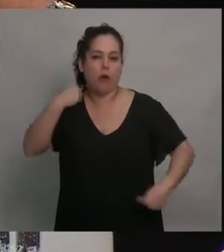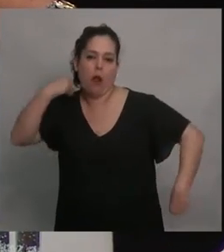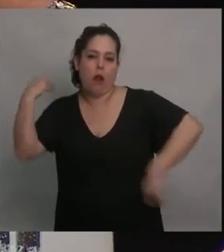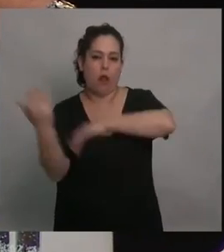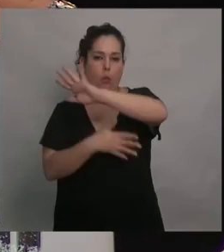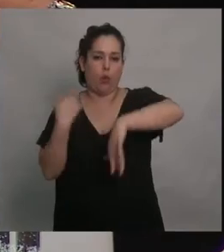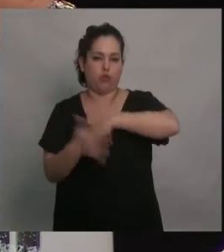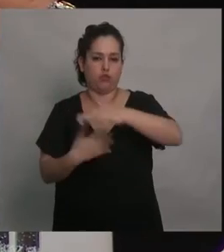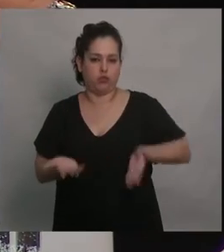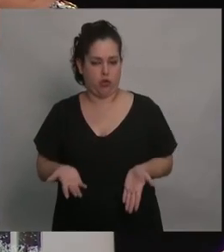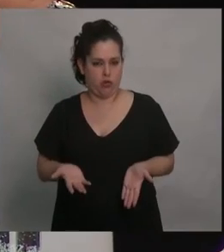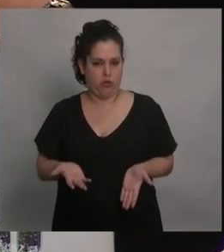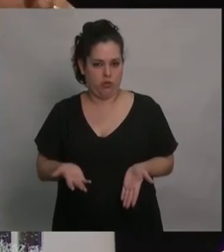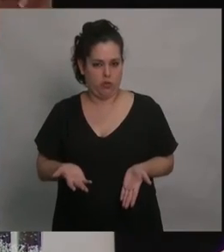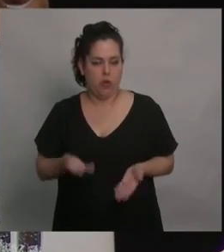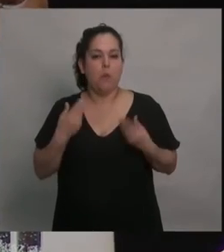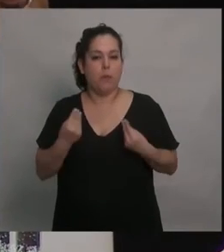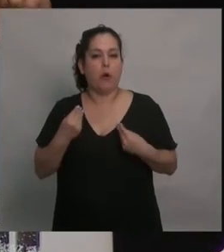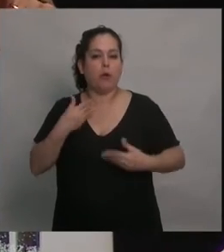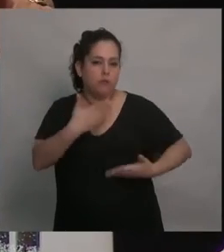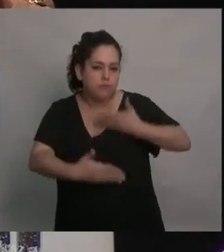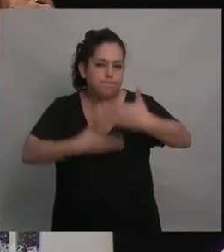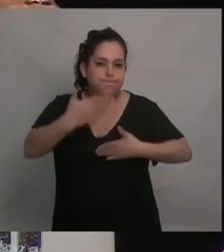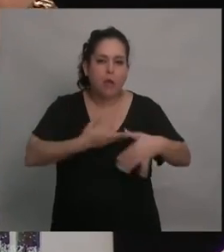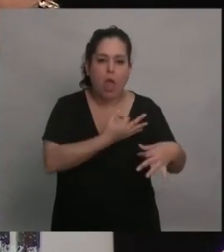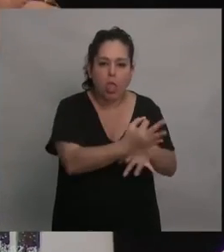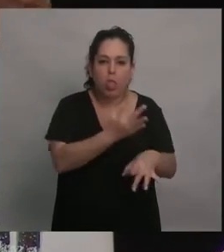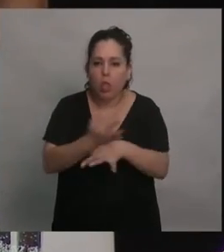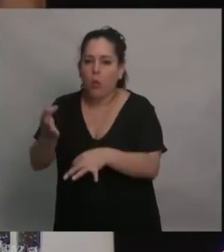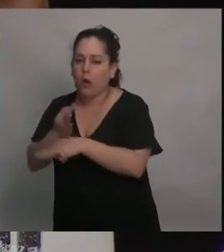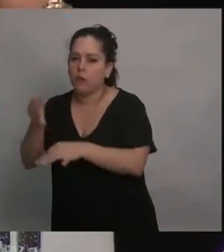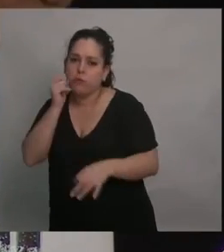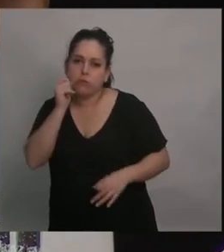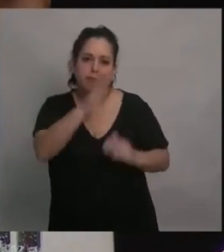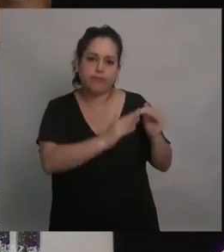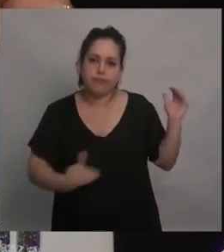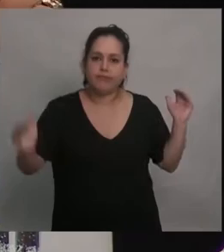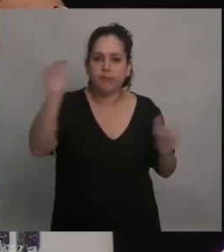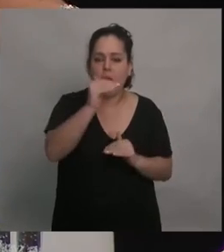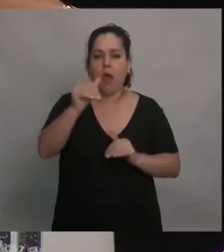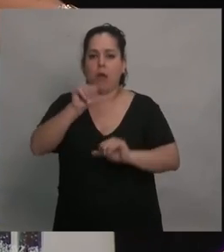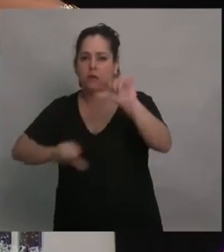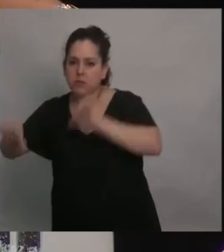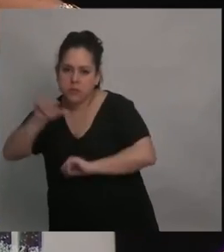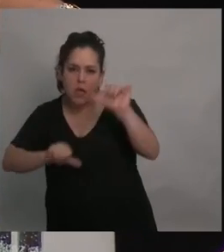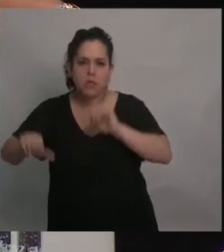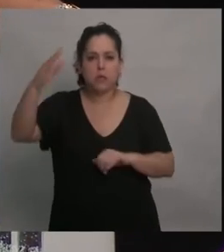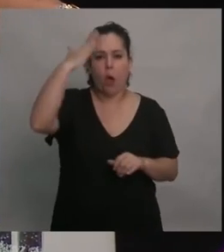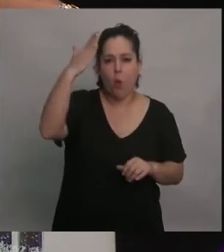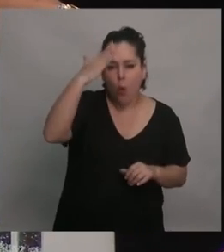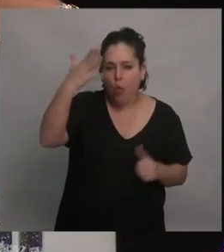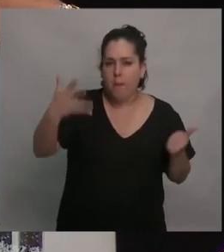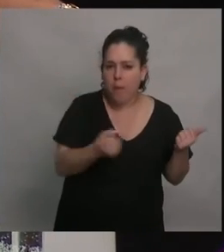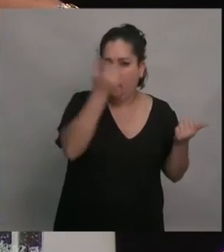revolución, por el desarrollo de la educación alcanzado, de la cultura y de la ciencia en nuestro